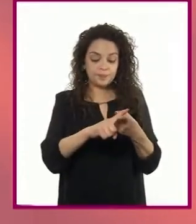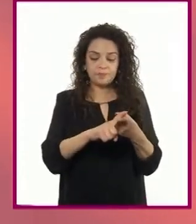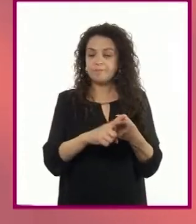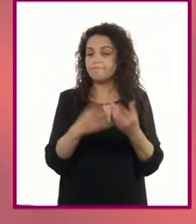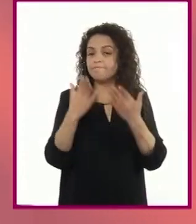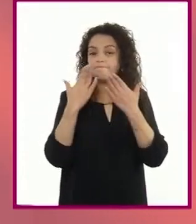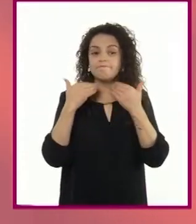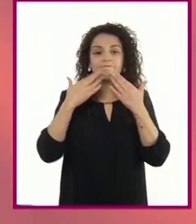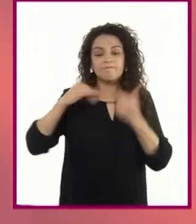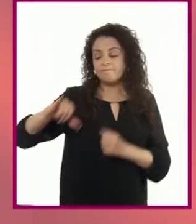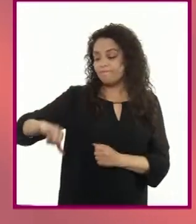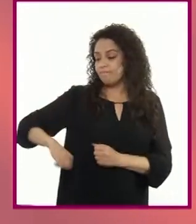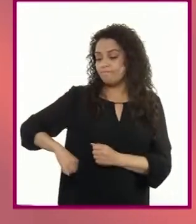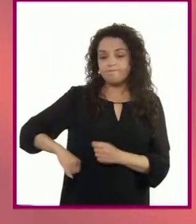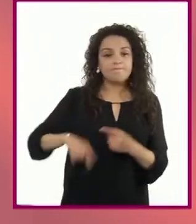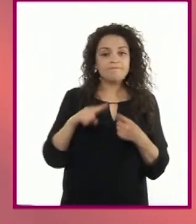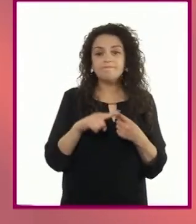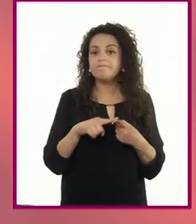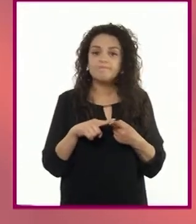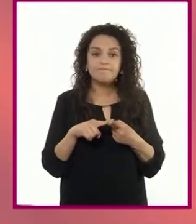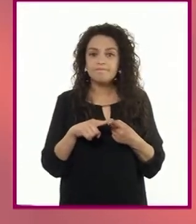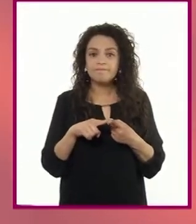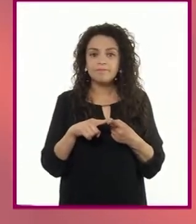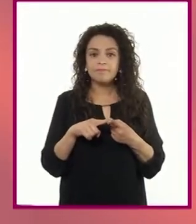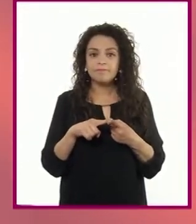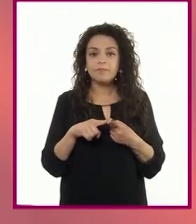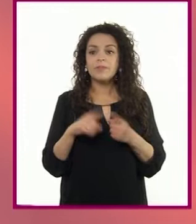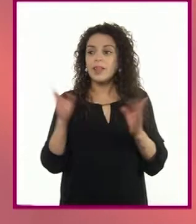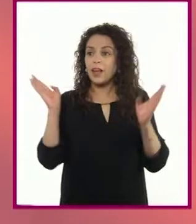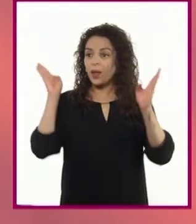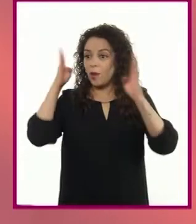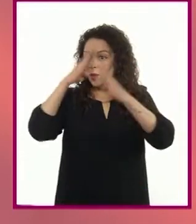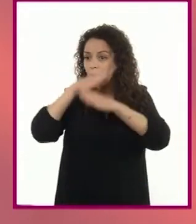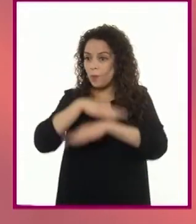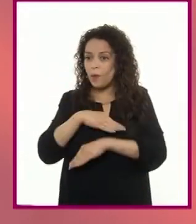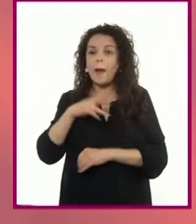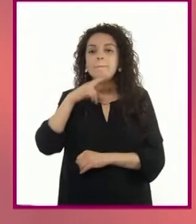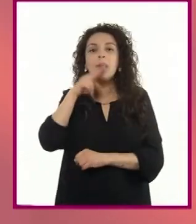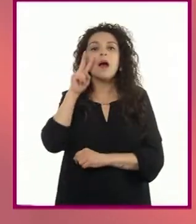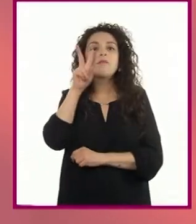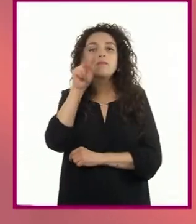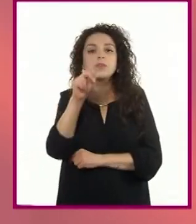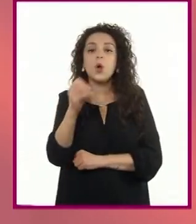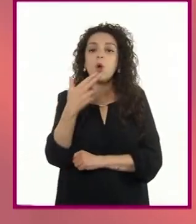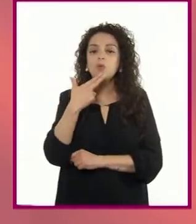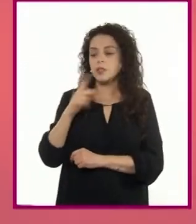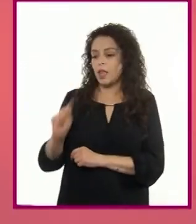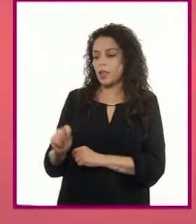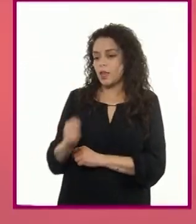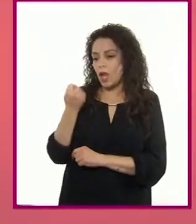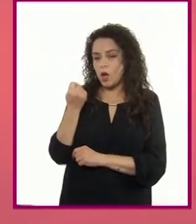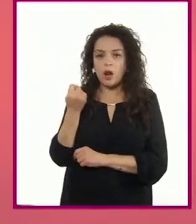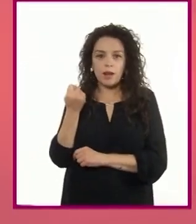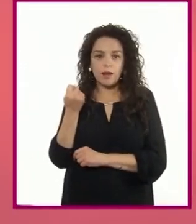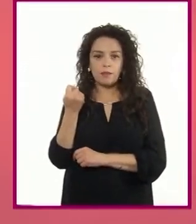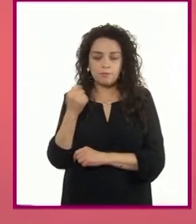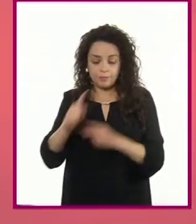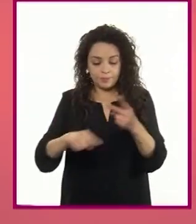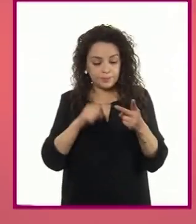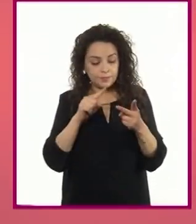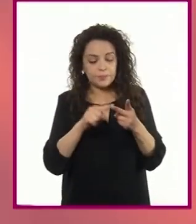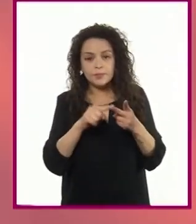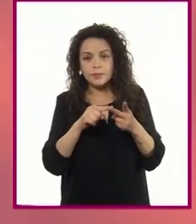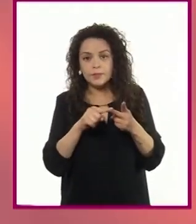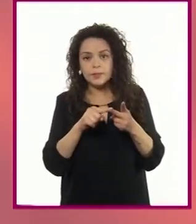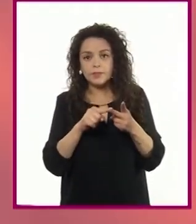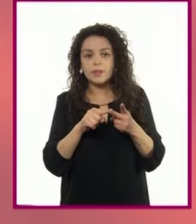desinterés al darle preferencia al tiempo de ocio, a la televisión o al uso de las tecnologías. Y la otra razón es una